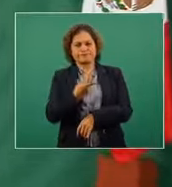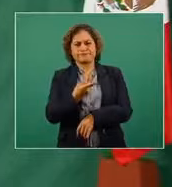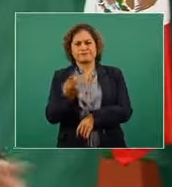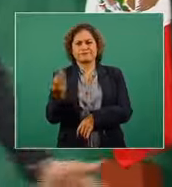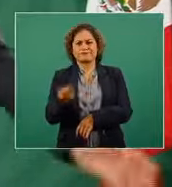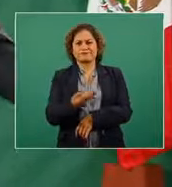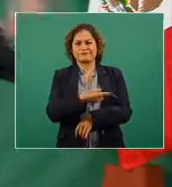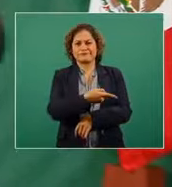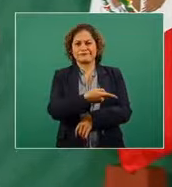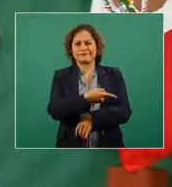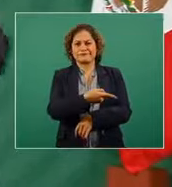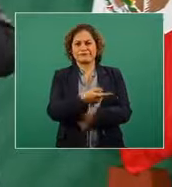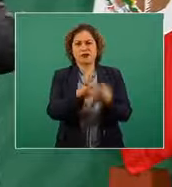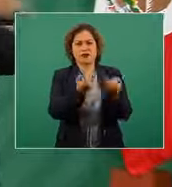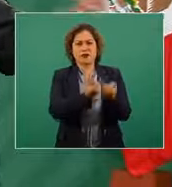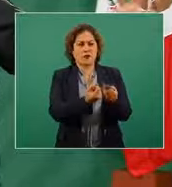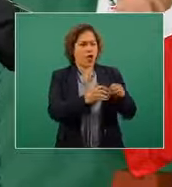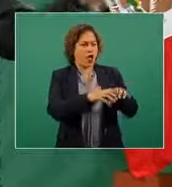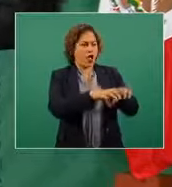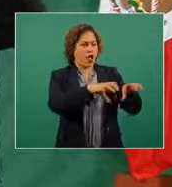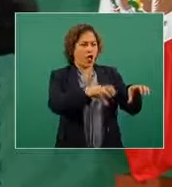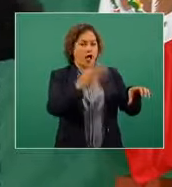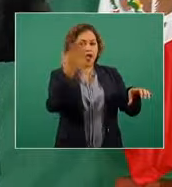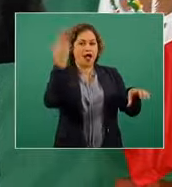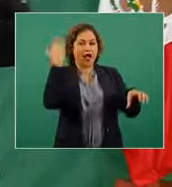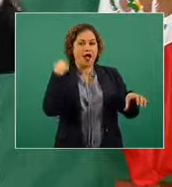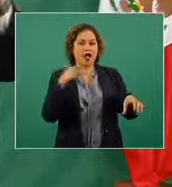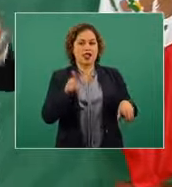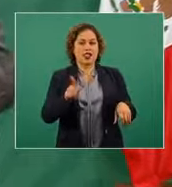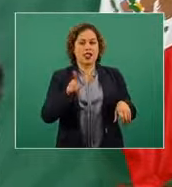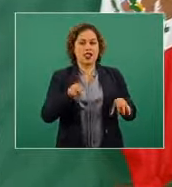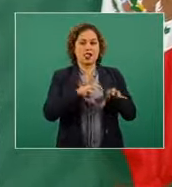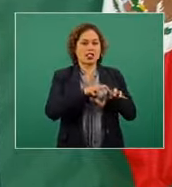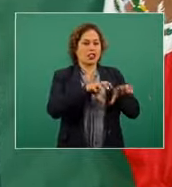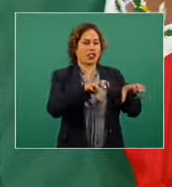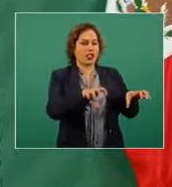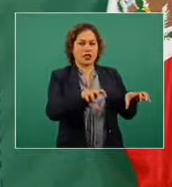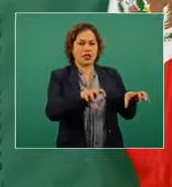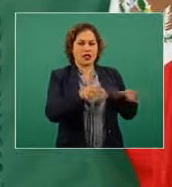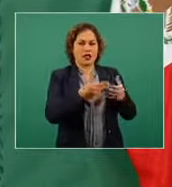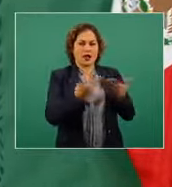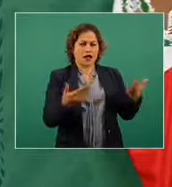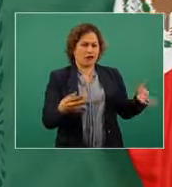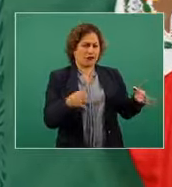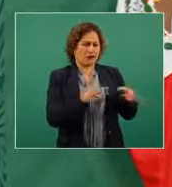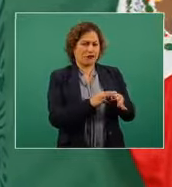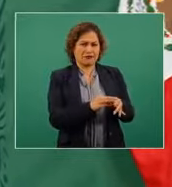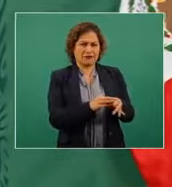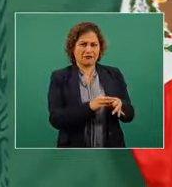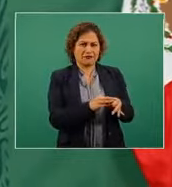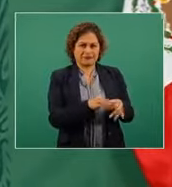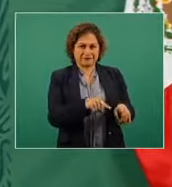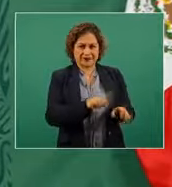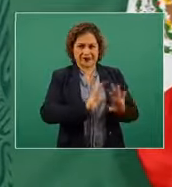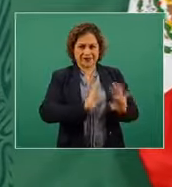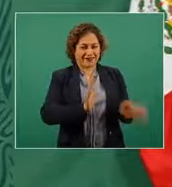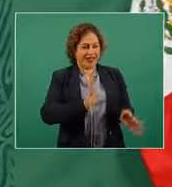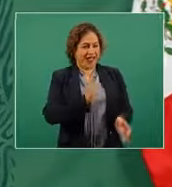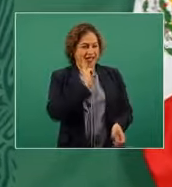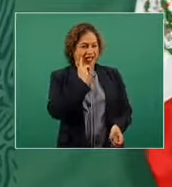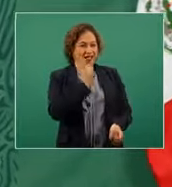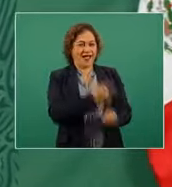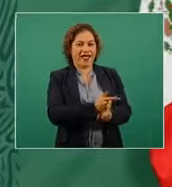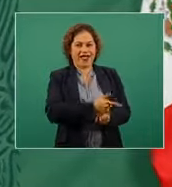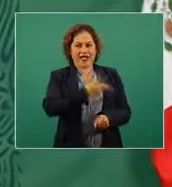y ahora se quitan la máscara y se unen? Porque ¿cuánto tiempo engañaron de